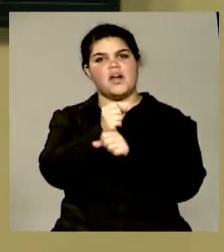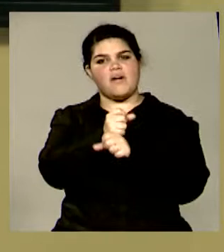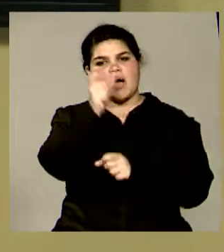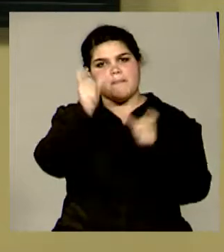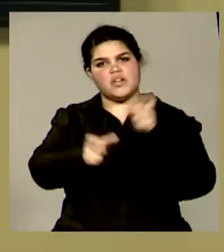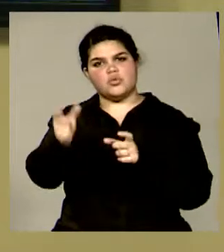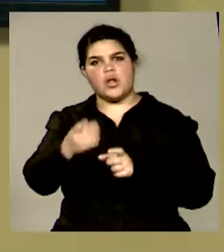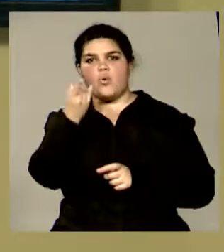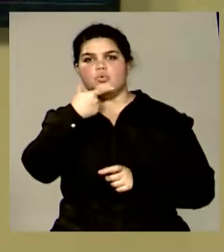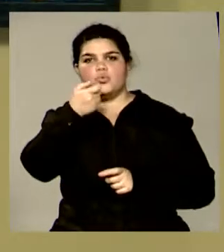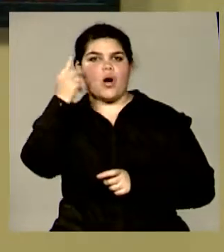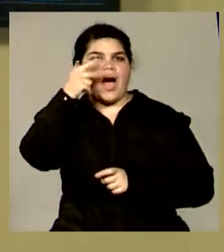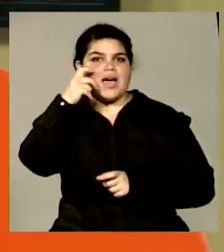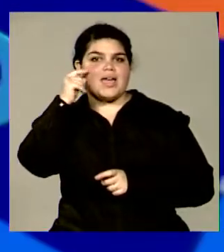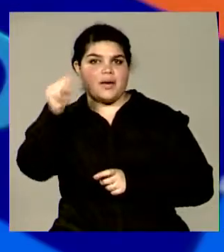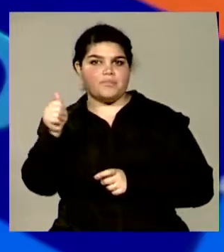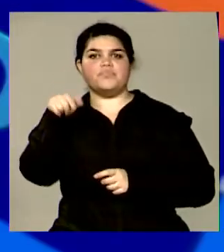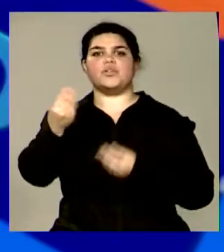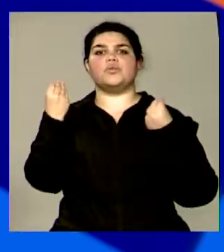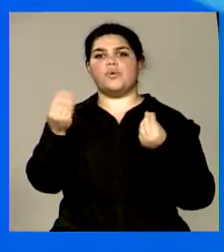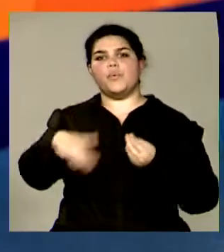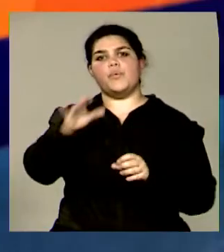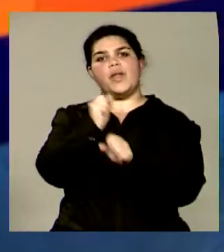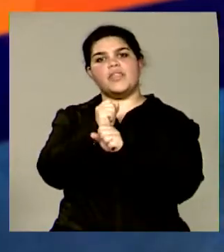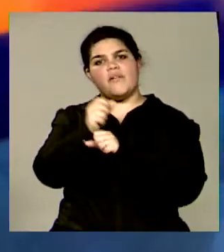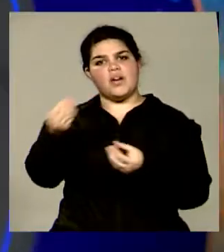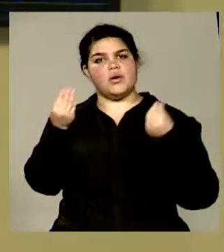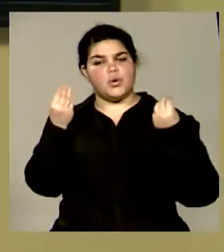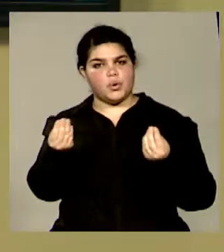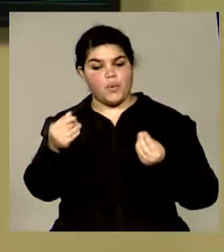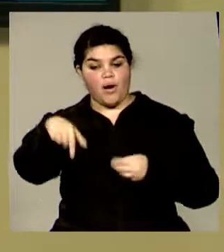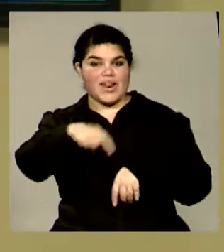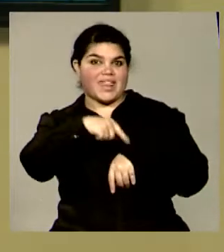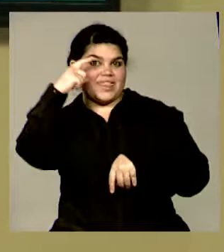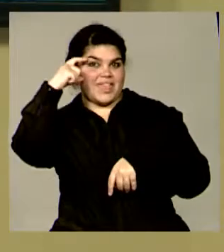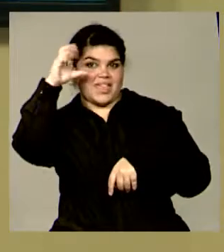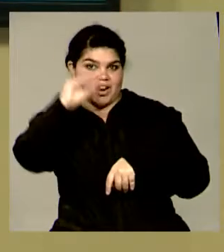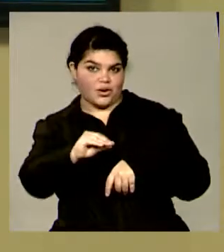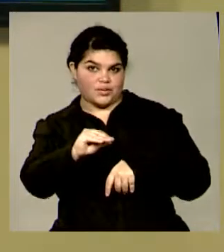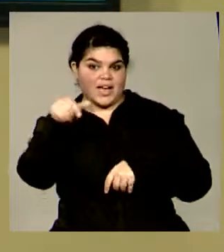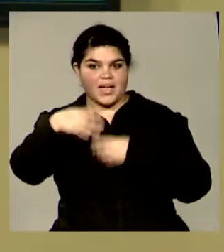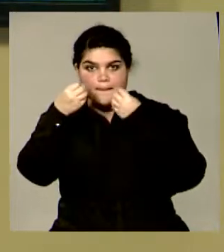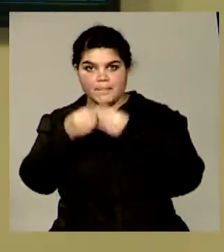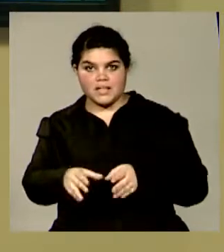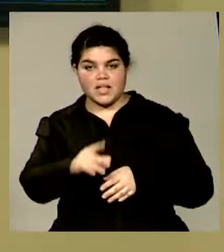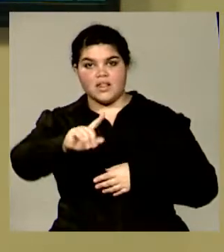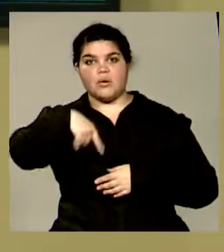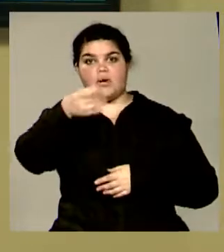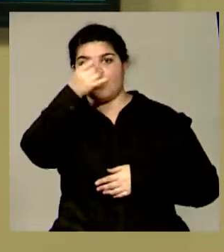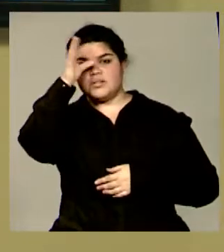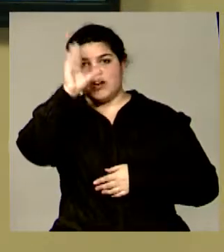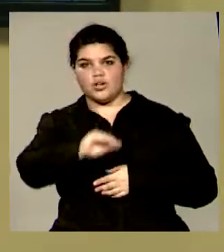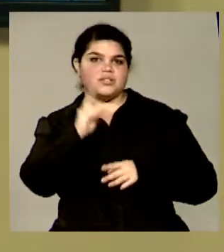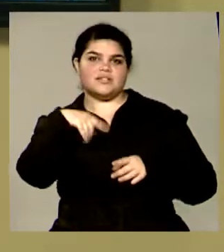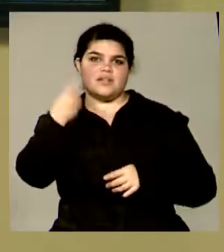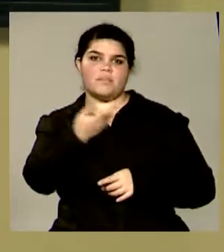Ushuaia. Así que está interesante la propuesta Médicos del Fin del Mundo. Ahora a las 22 termina el noticiero y arranca eso. Y a la medianoche, como